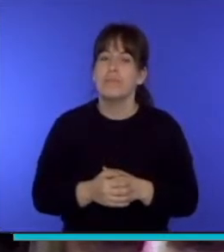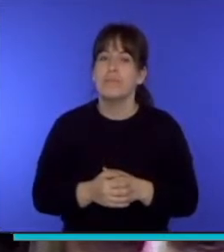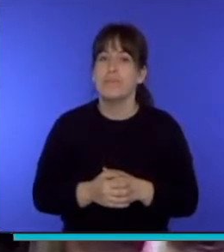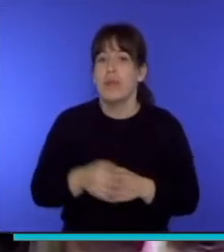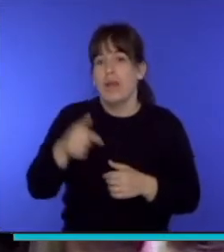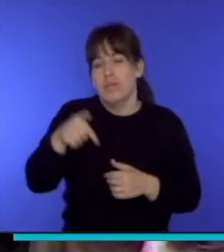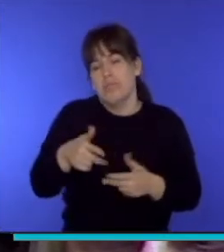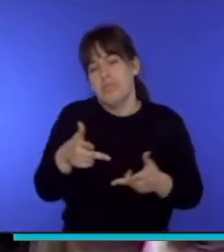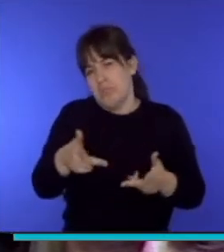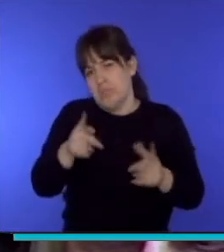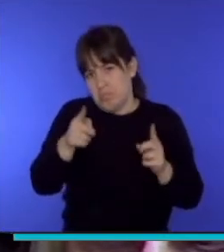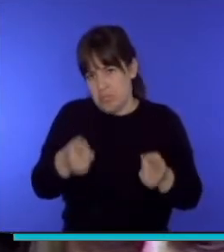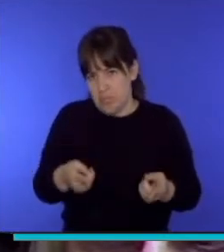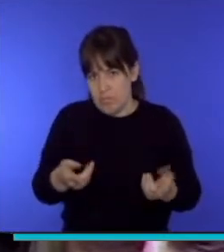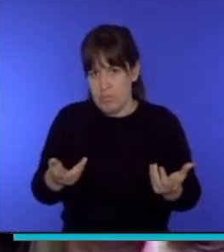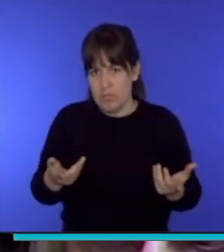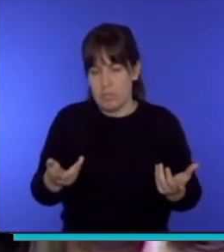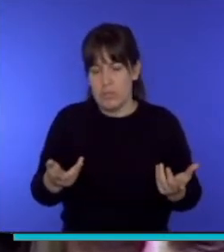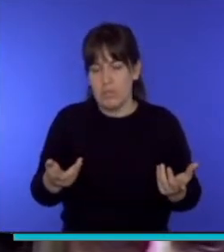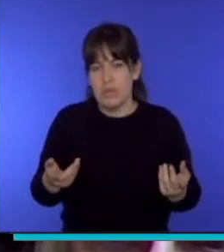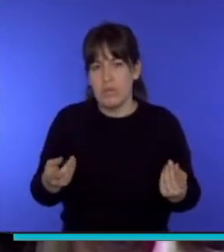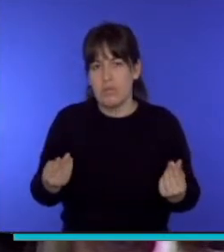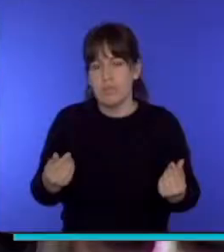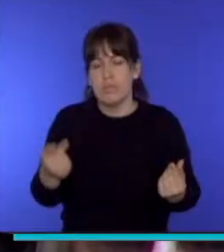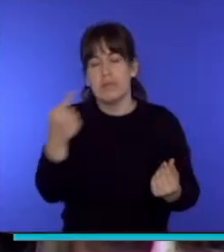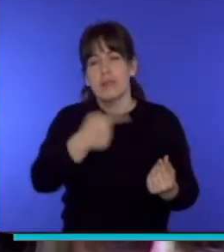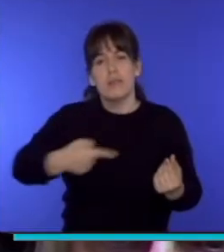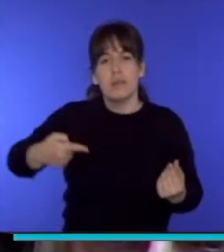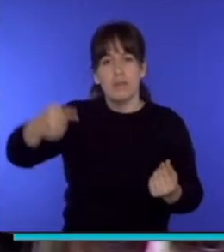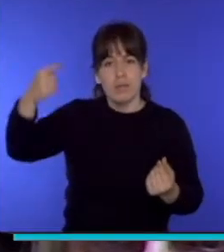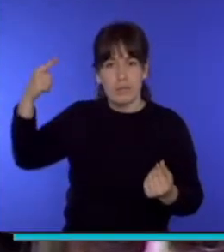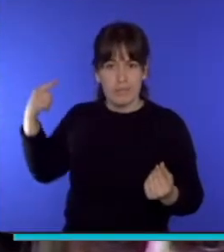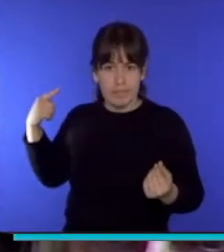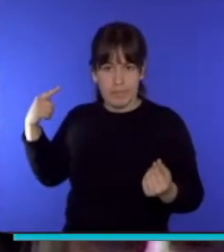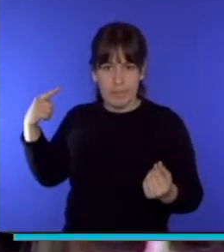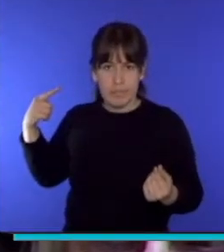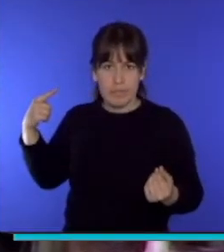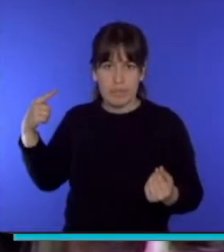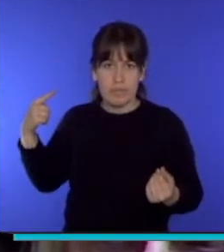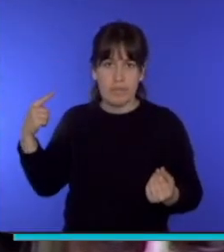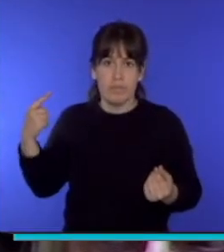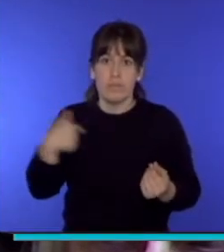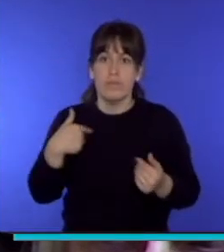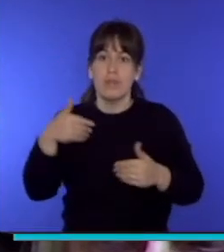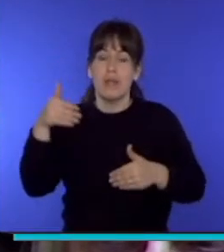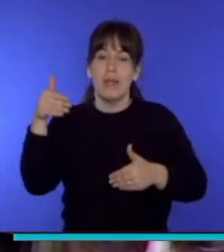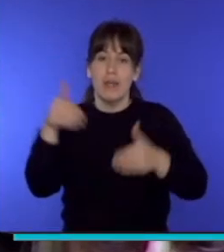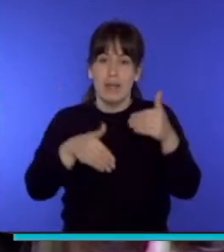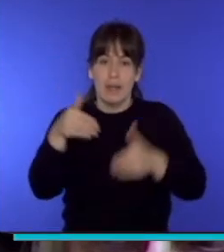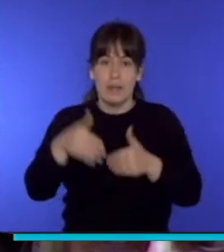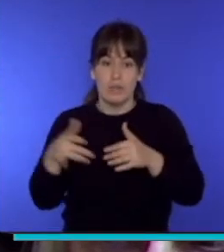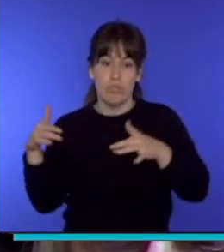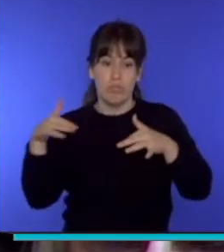lo hemos dicho también, la semana pasada no podíamos hacer elecciones concurrentes